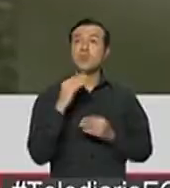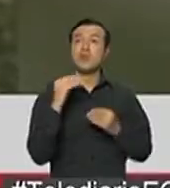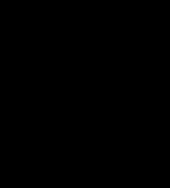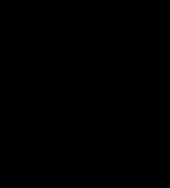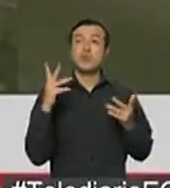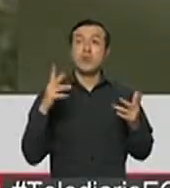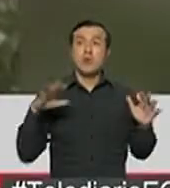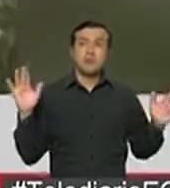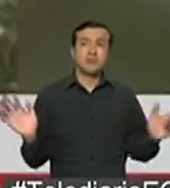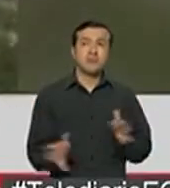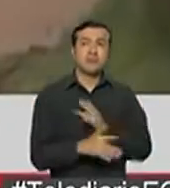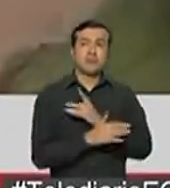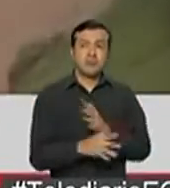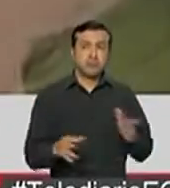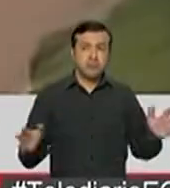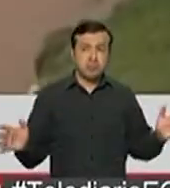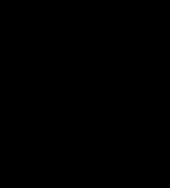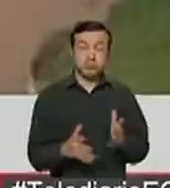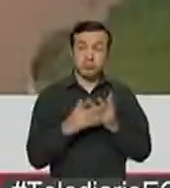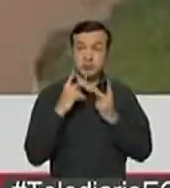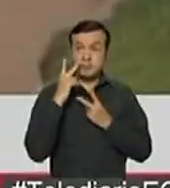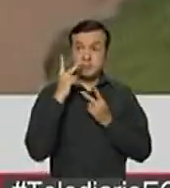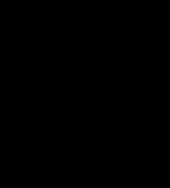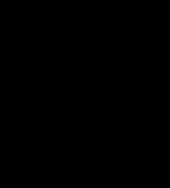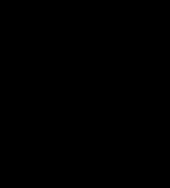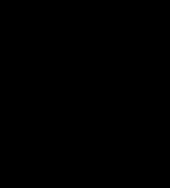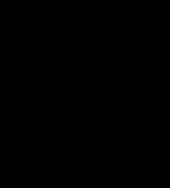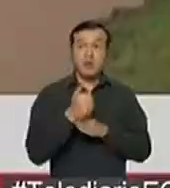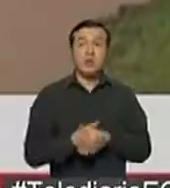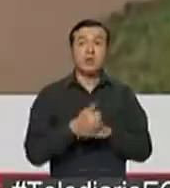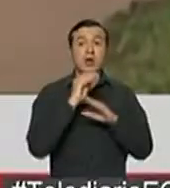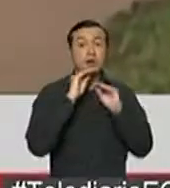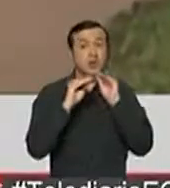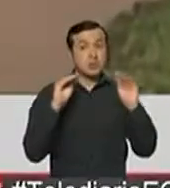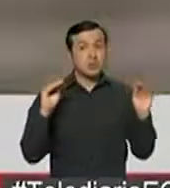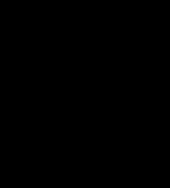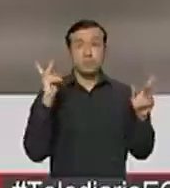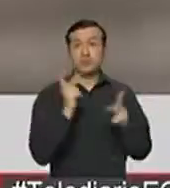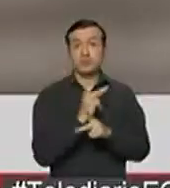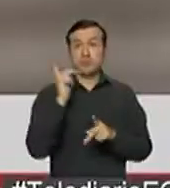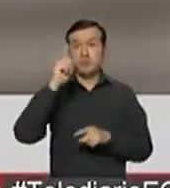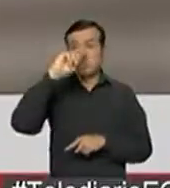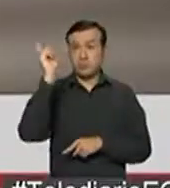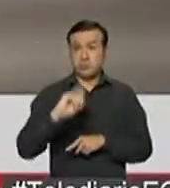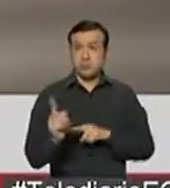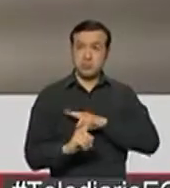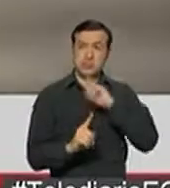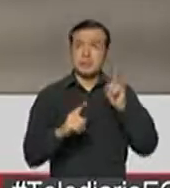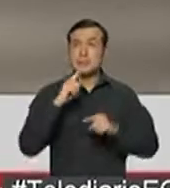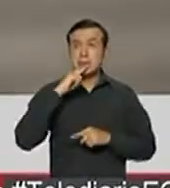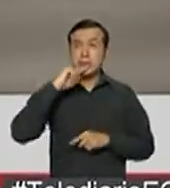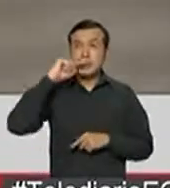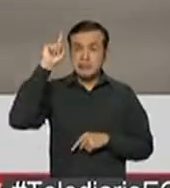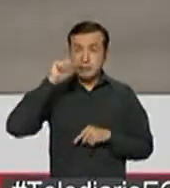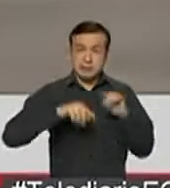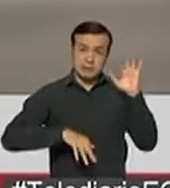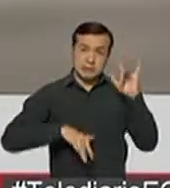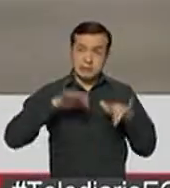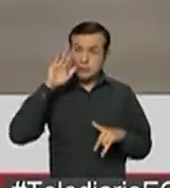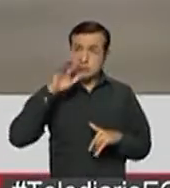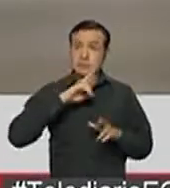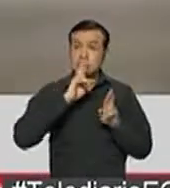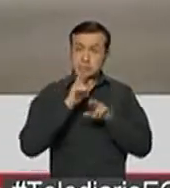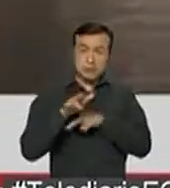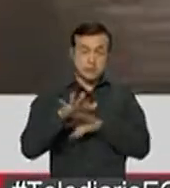tormentas causaron inundaciones. Para esta semana, las autoridades también predicen severas tormentas eléctricas, caída de granizo, posibles riadas y